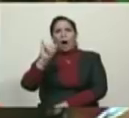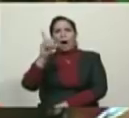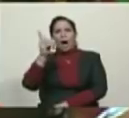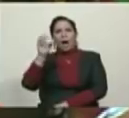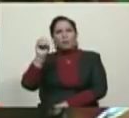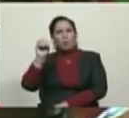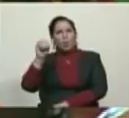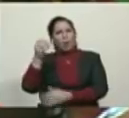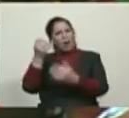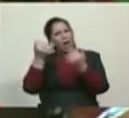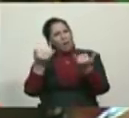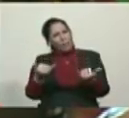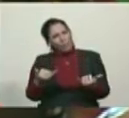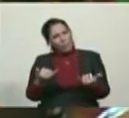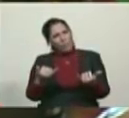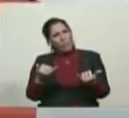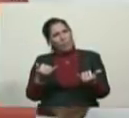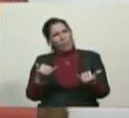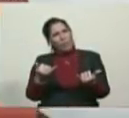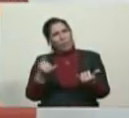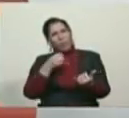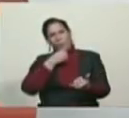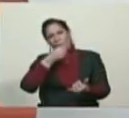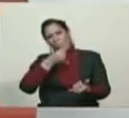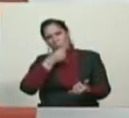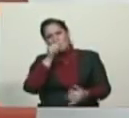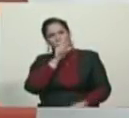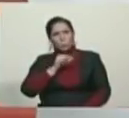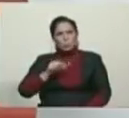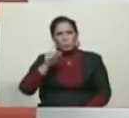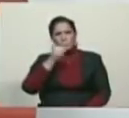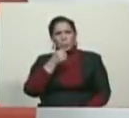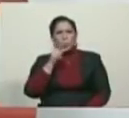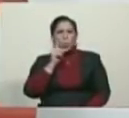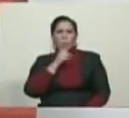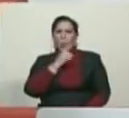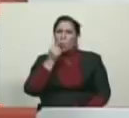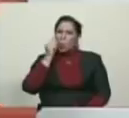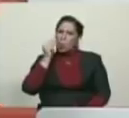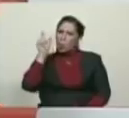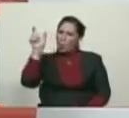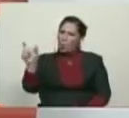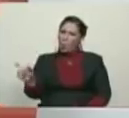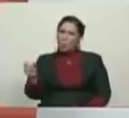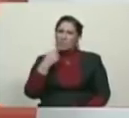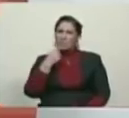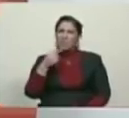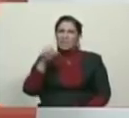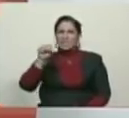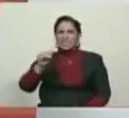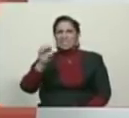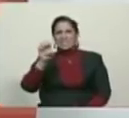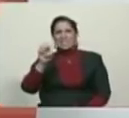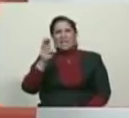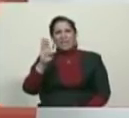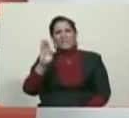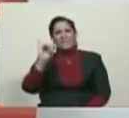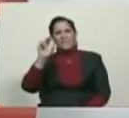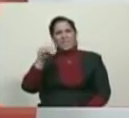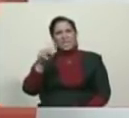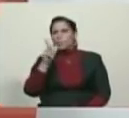Pero ahora uno lee una comunicación o un Twitter de este caballero diciendo que en el SEBIN no hay línea de mando.